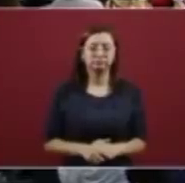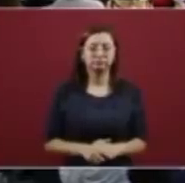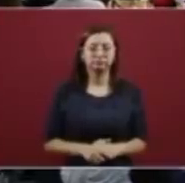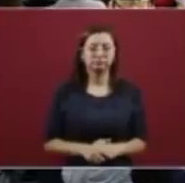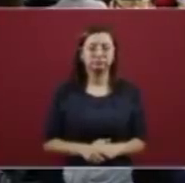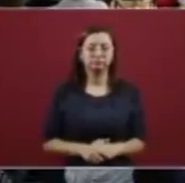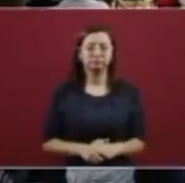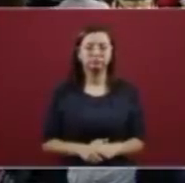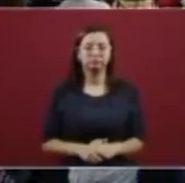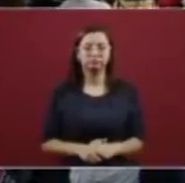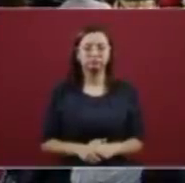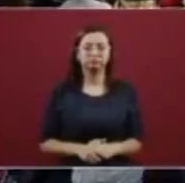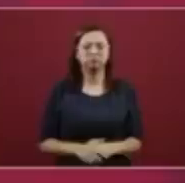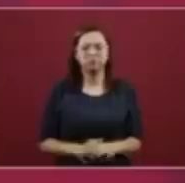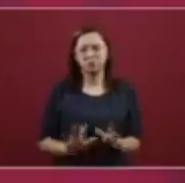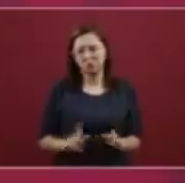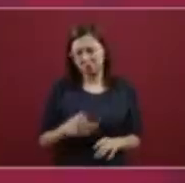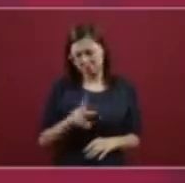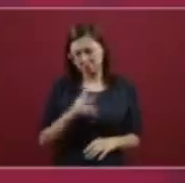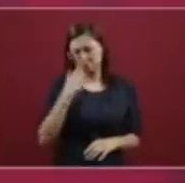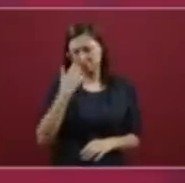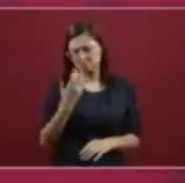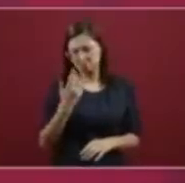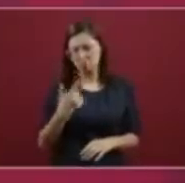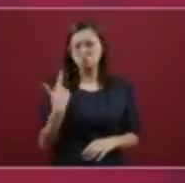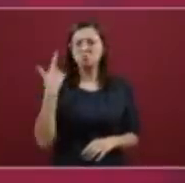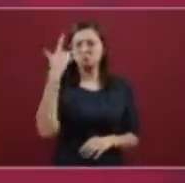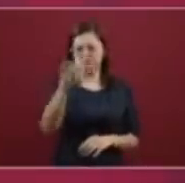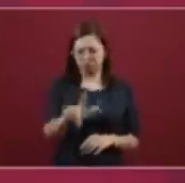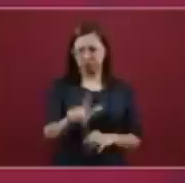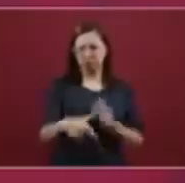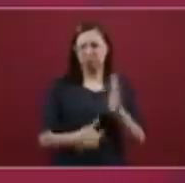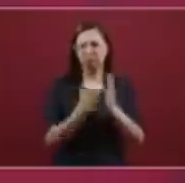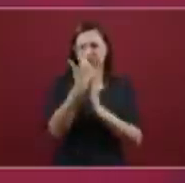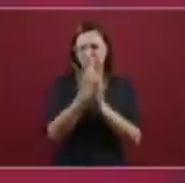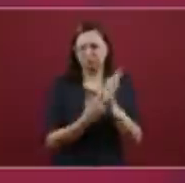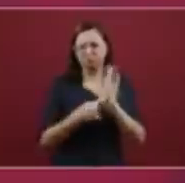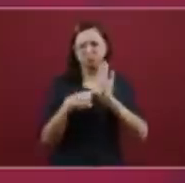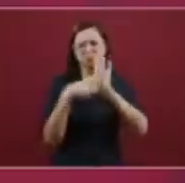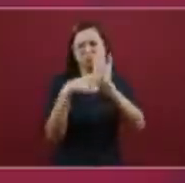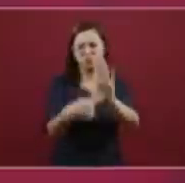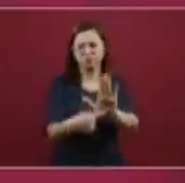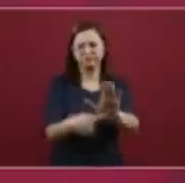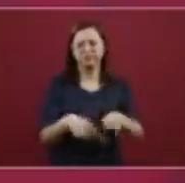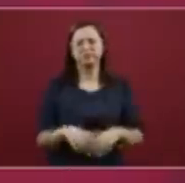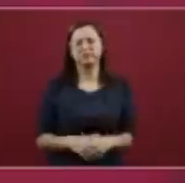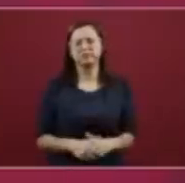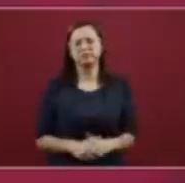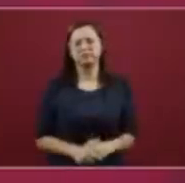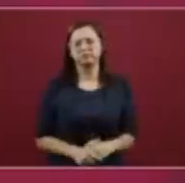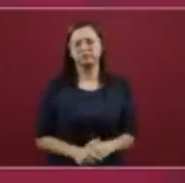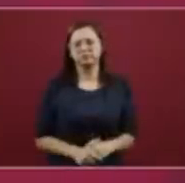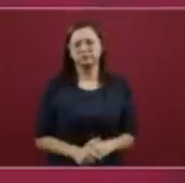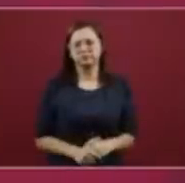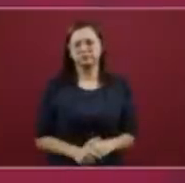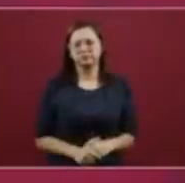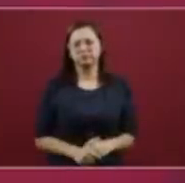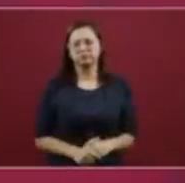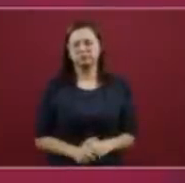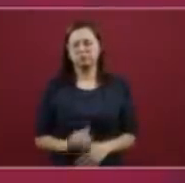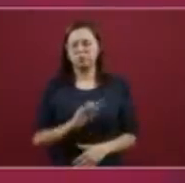Lo podríamos hacer el lunes próximo, al momento de que se dé a conocer la